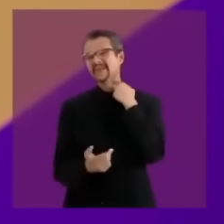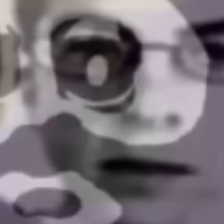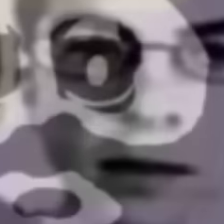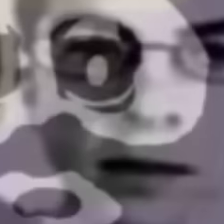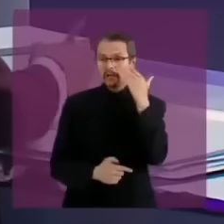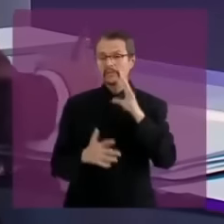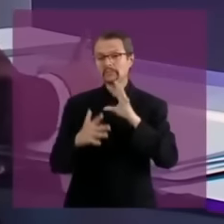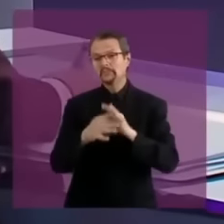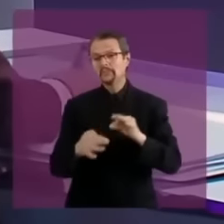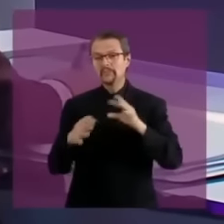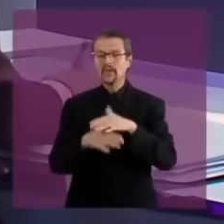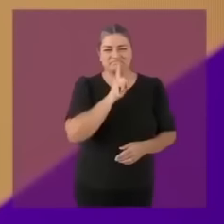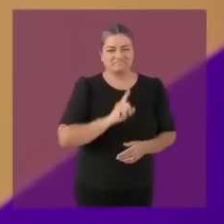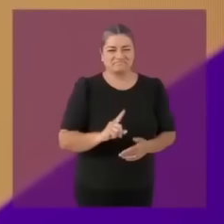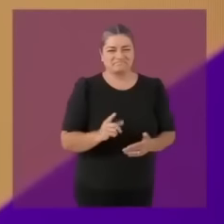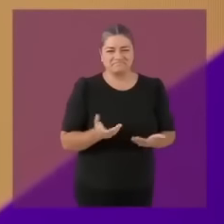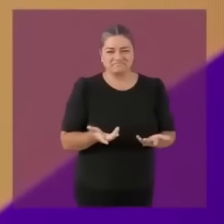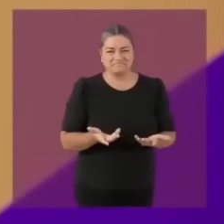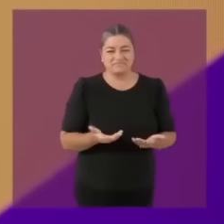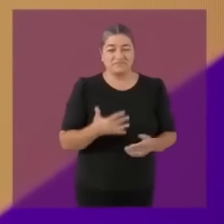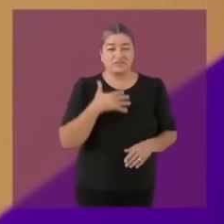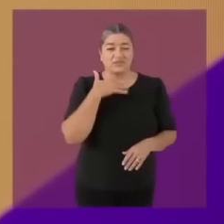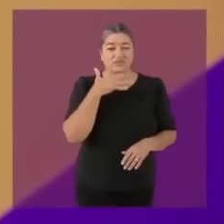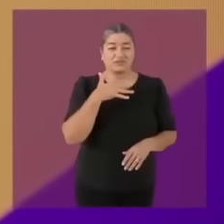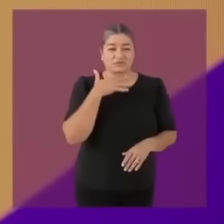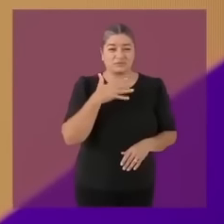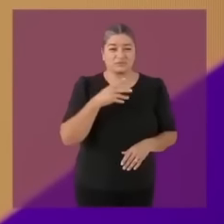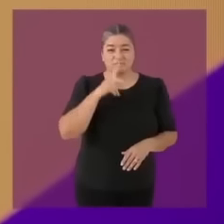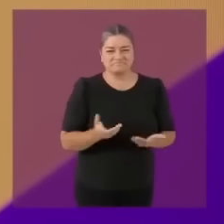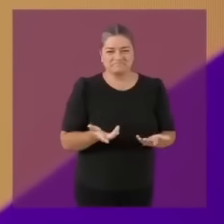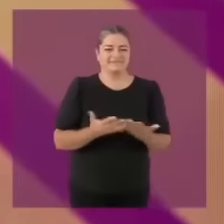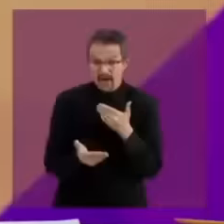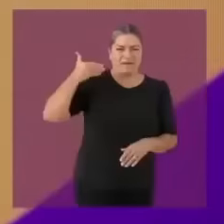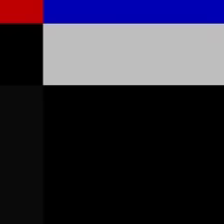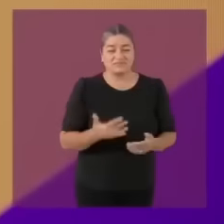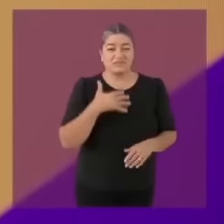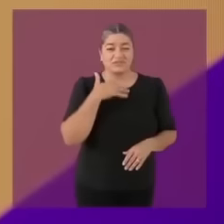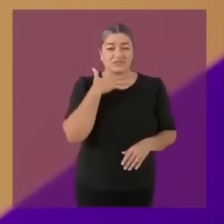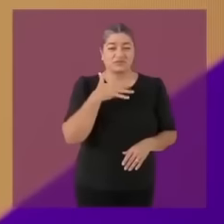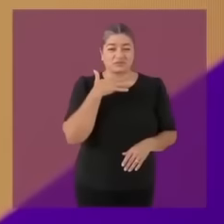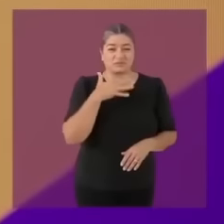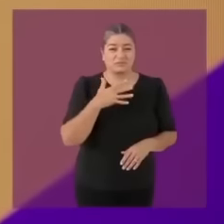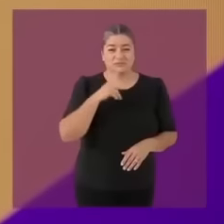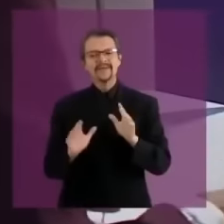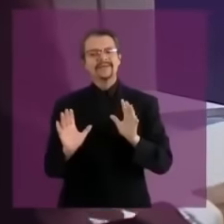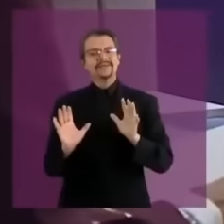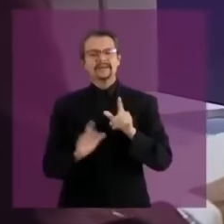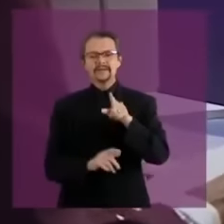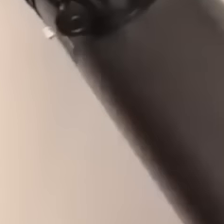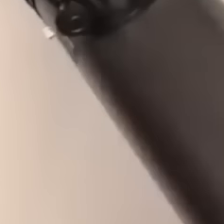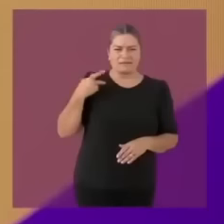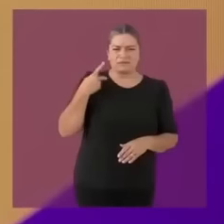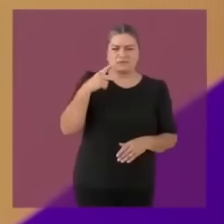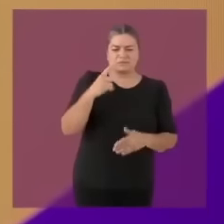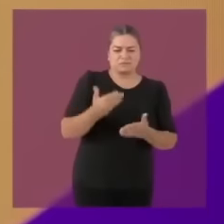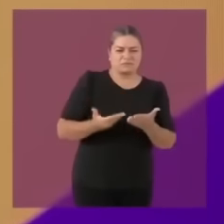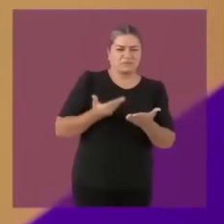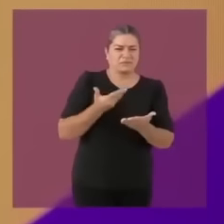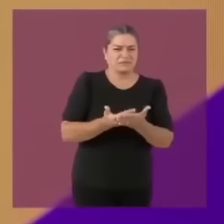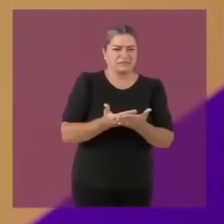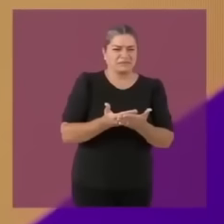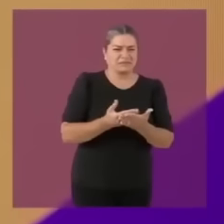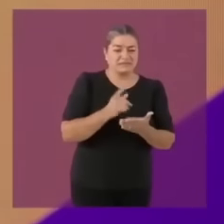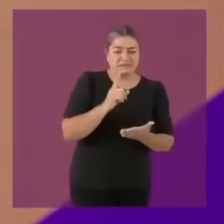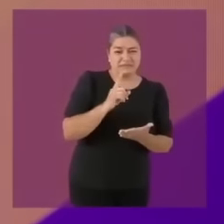Mirano. Mentira. ¿Eh? Tu plan C es un plan C de examen. Es un plan C de ciencia. Por lo